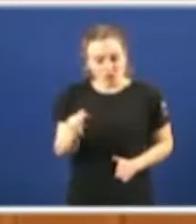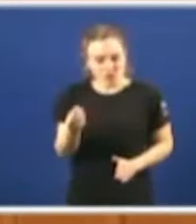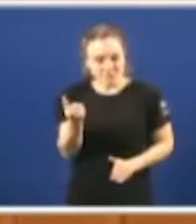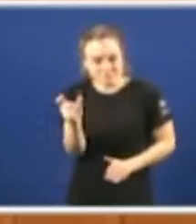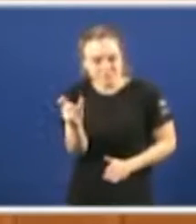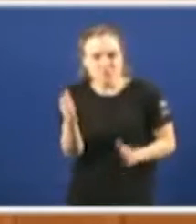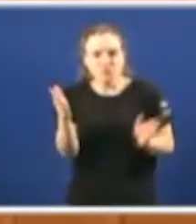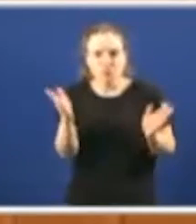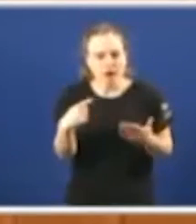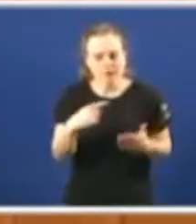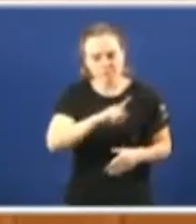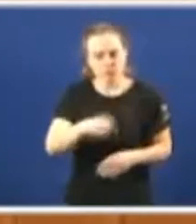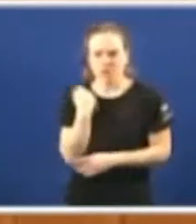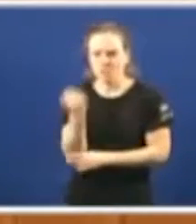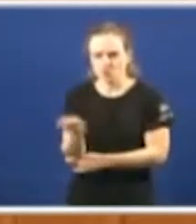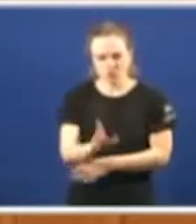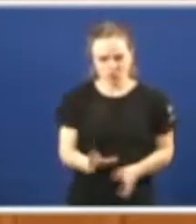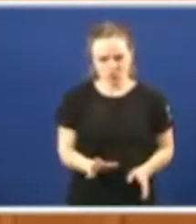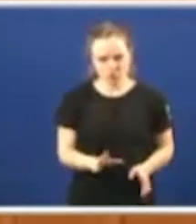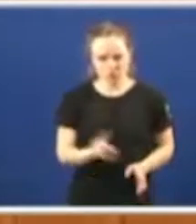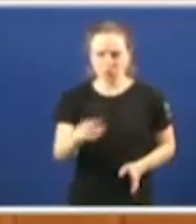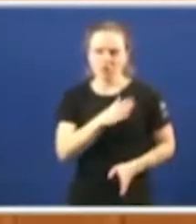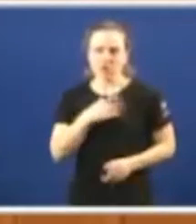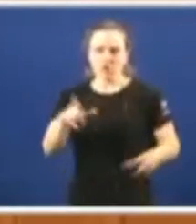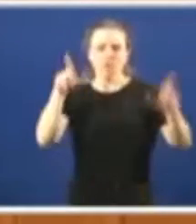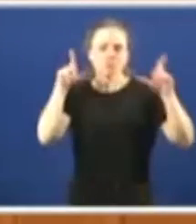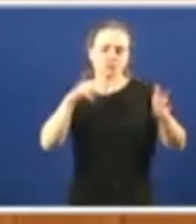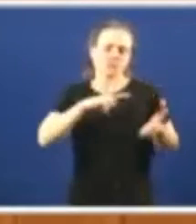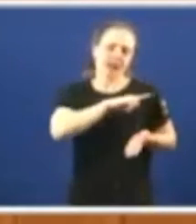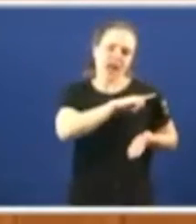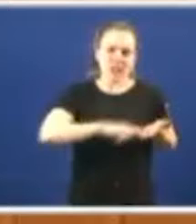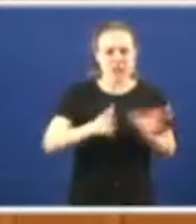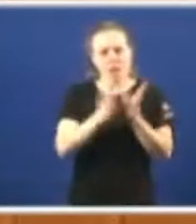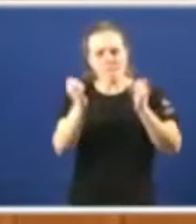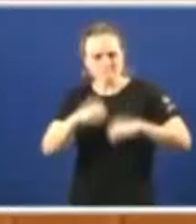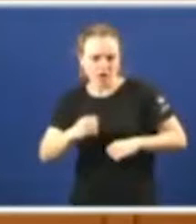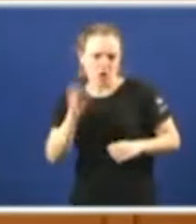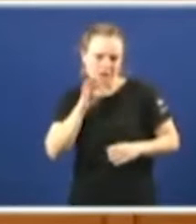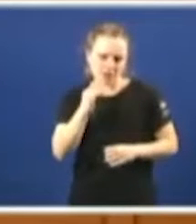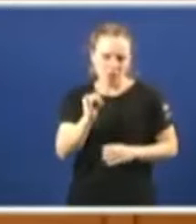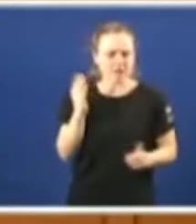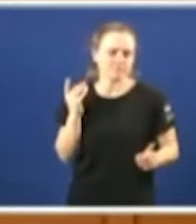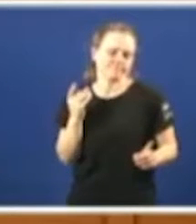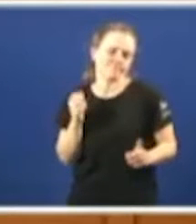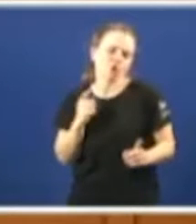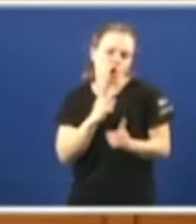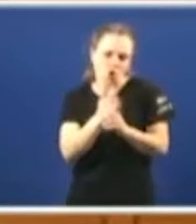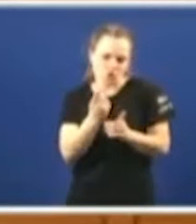non nos terán ali para dar un titular de que Galicia ten un pacto galego contra a violencia machista, porque o que queremos é que ese pacto sexa